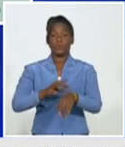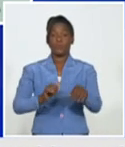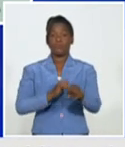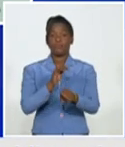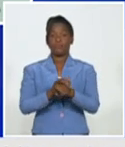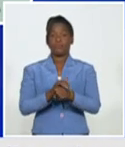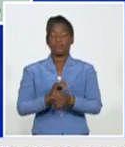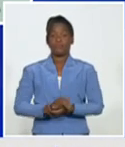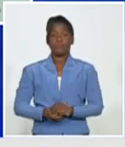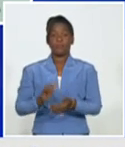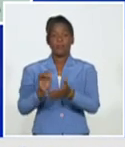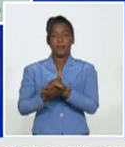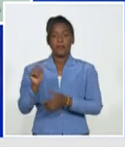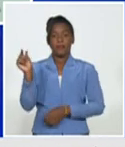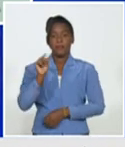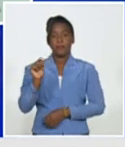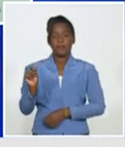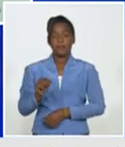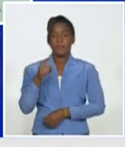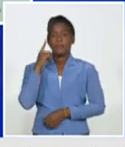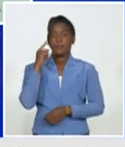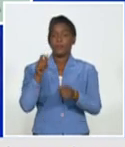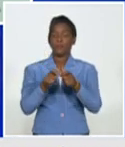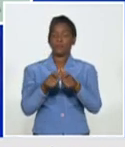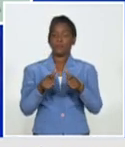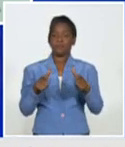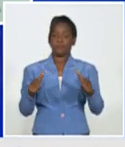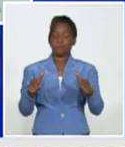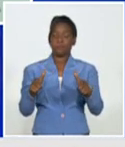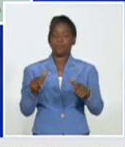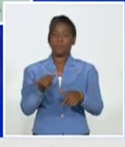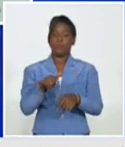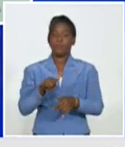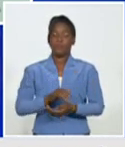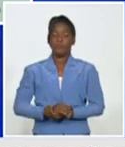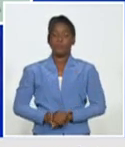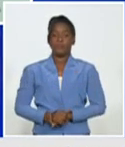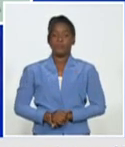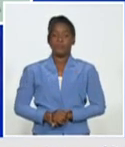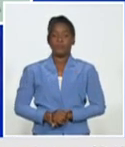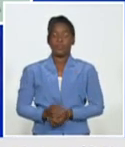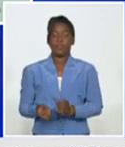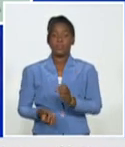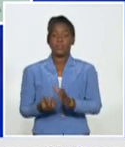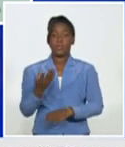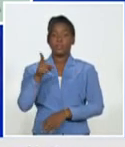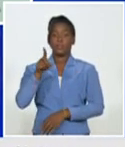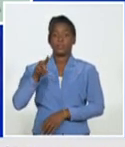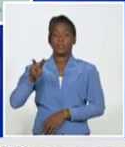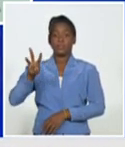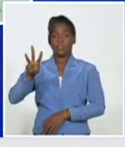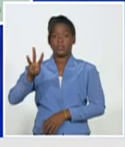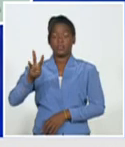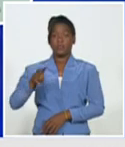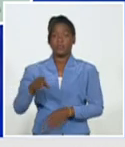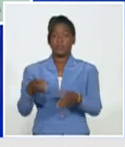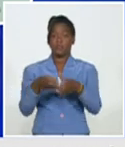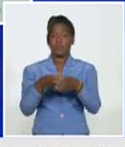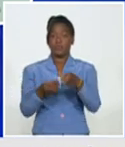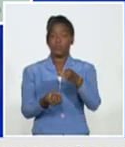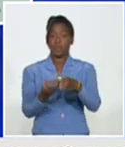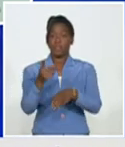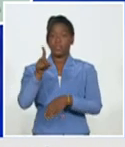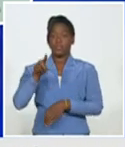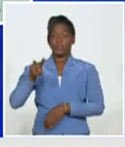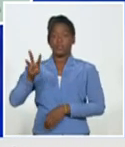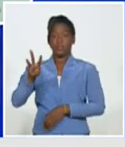casos diagnosticados autóctonos ayer a 13 casos, 11 más que el día anterior.